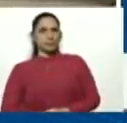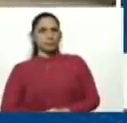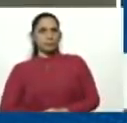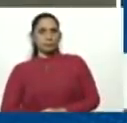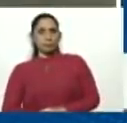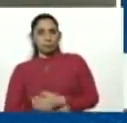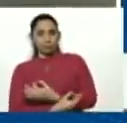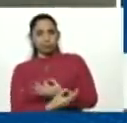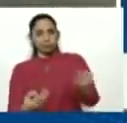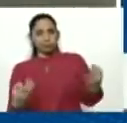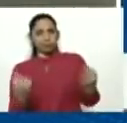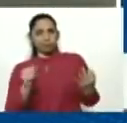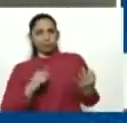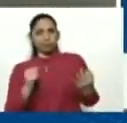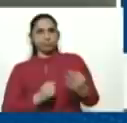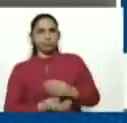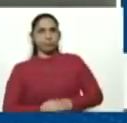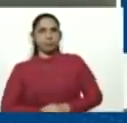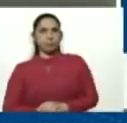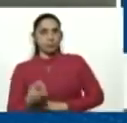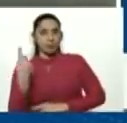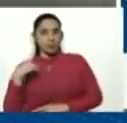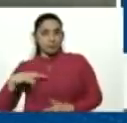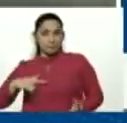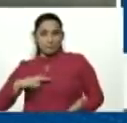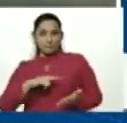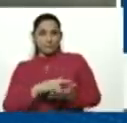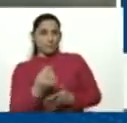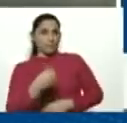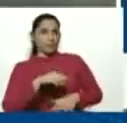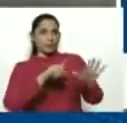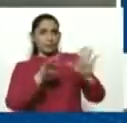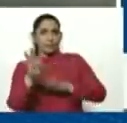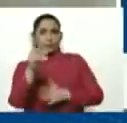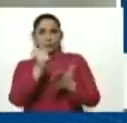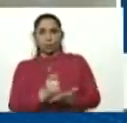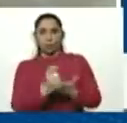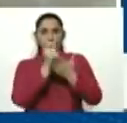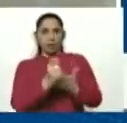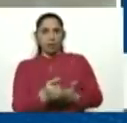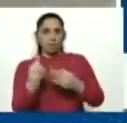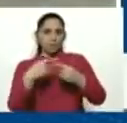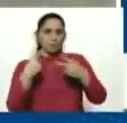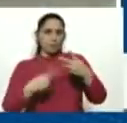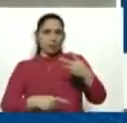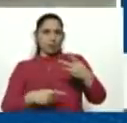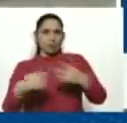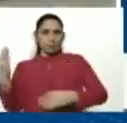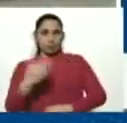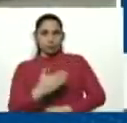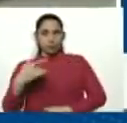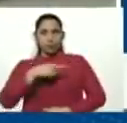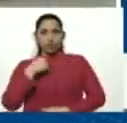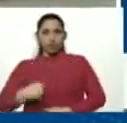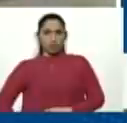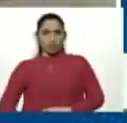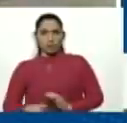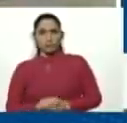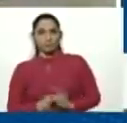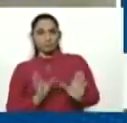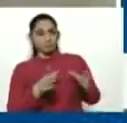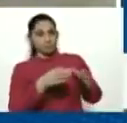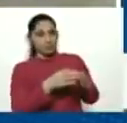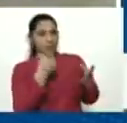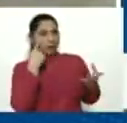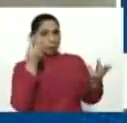Efectivamente, ayer llegaron más de 74 toneladas de insumos procedentes de China, una parte a través del